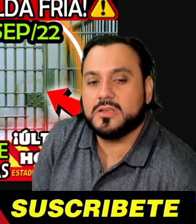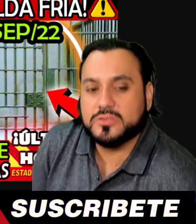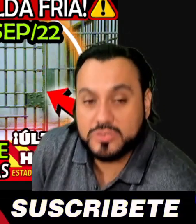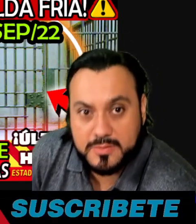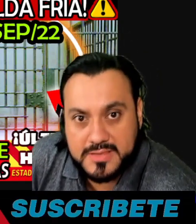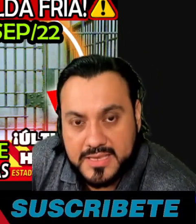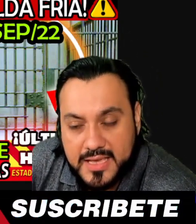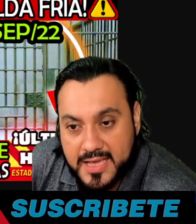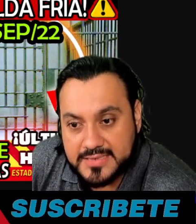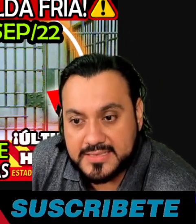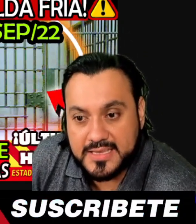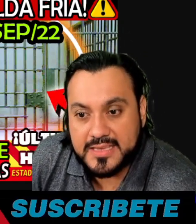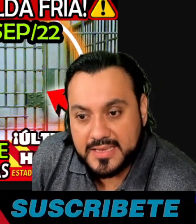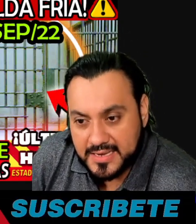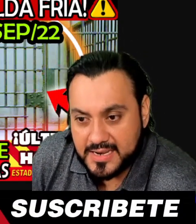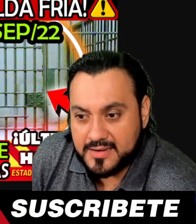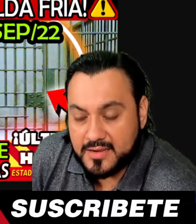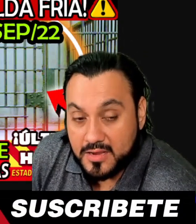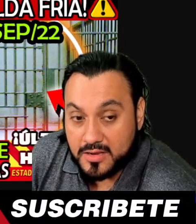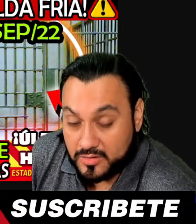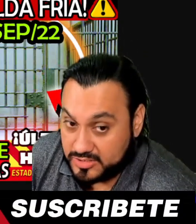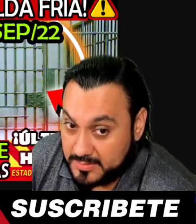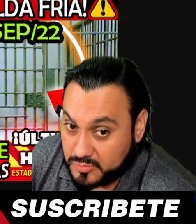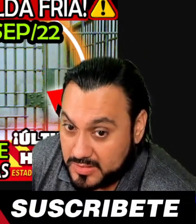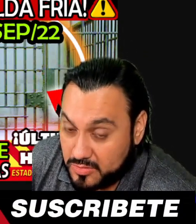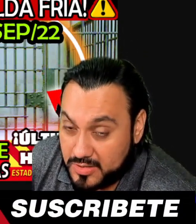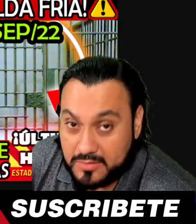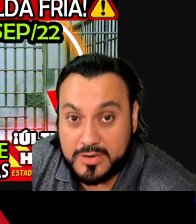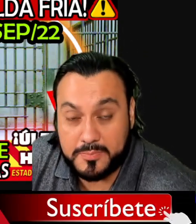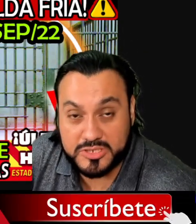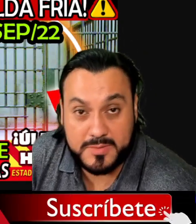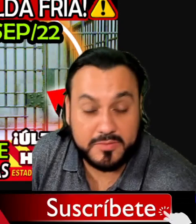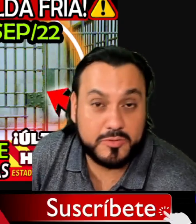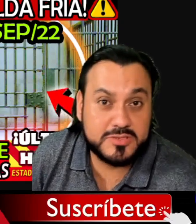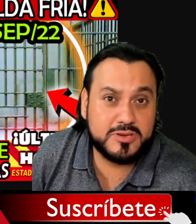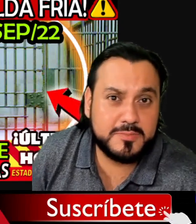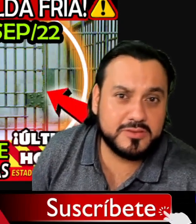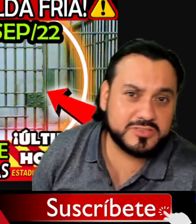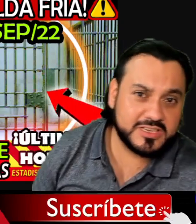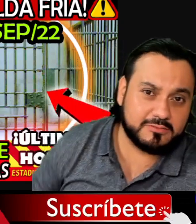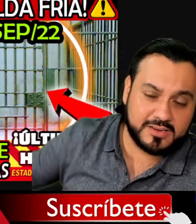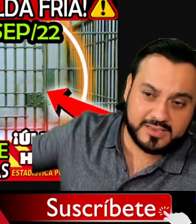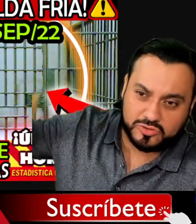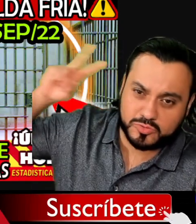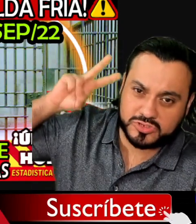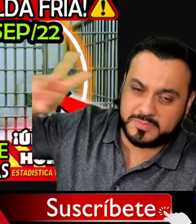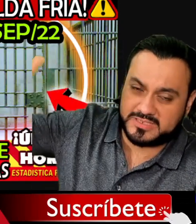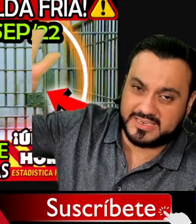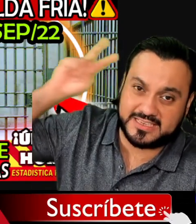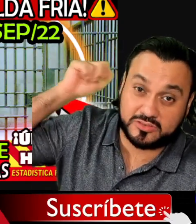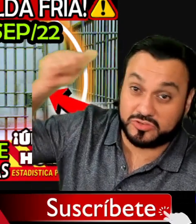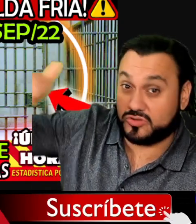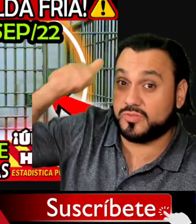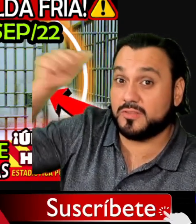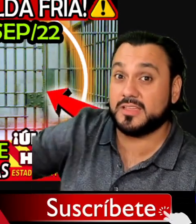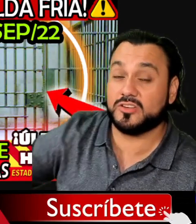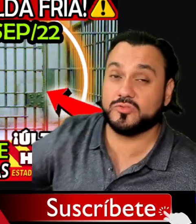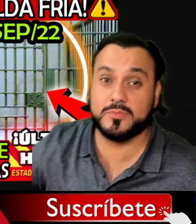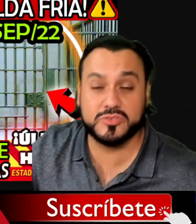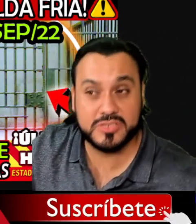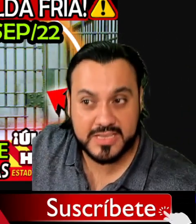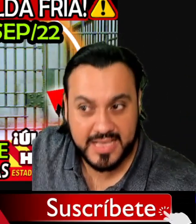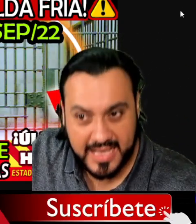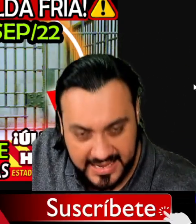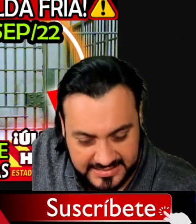sociales suscríbete a este canal nos estaremos viendo en una próxima vídeo información amigos y Recuerden que los números siempre sean exactos en el